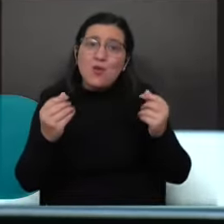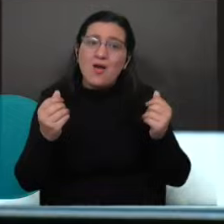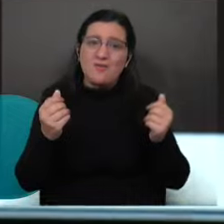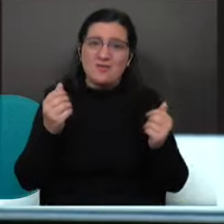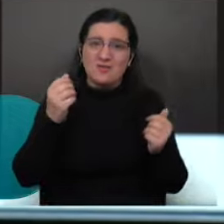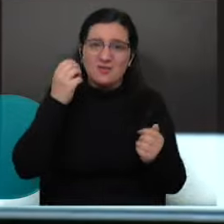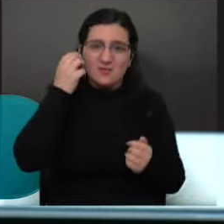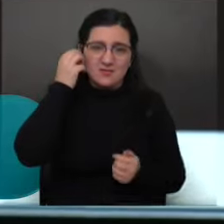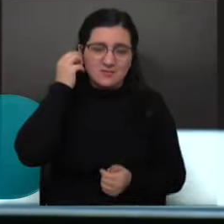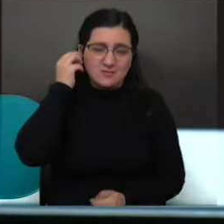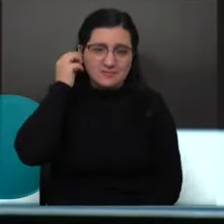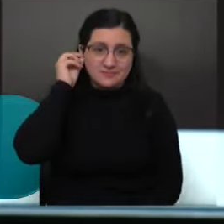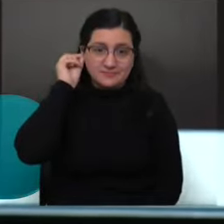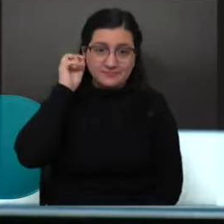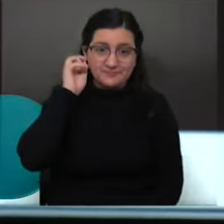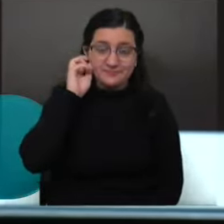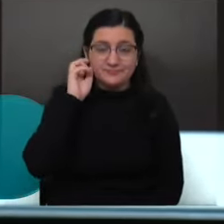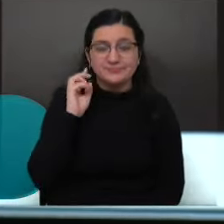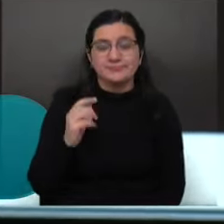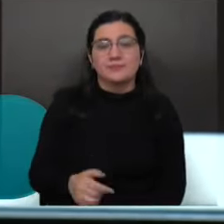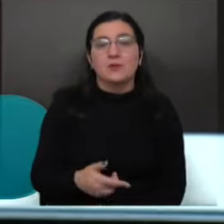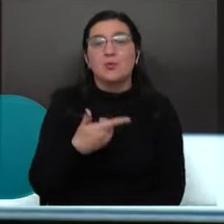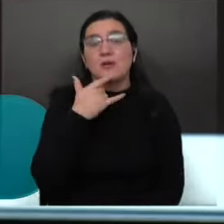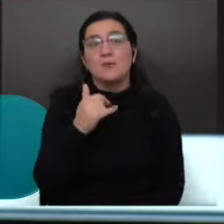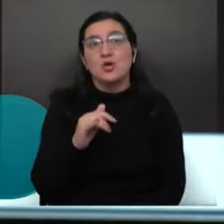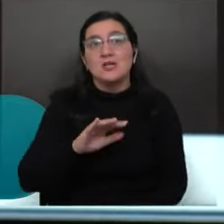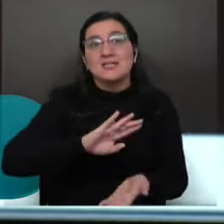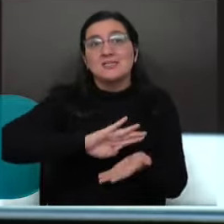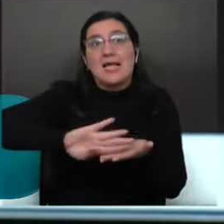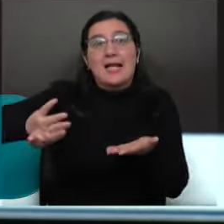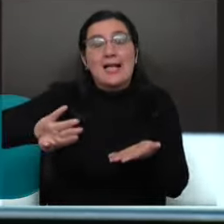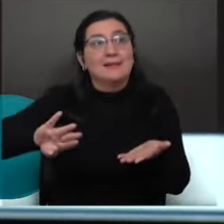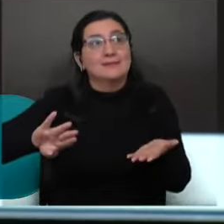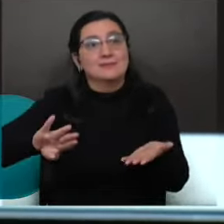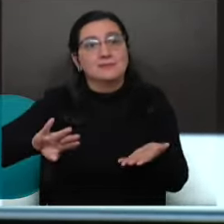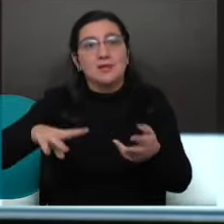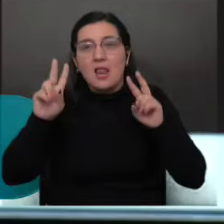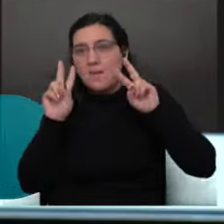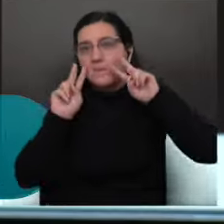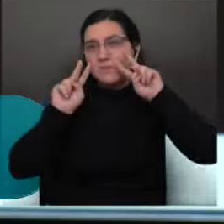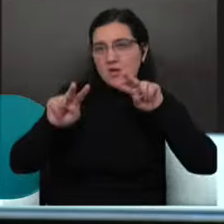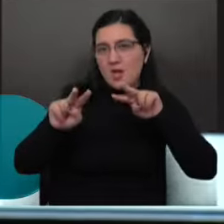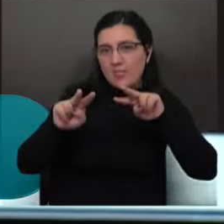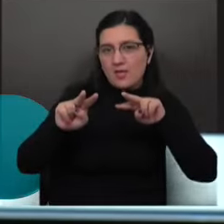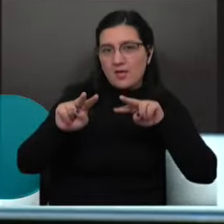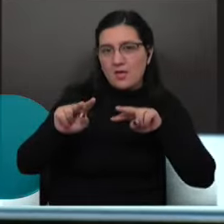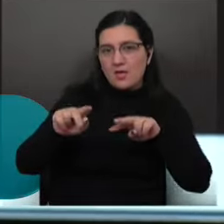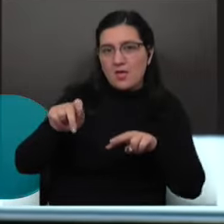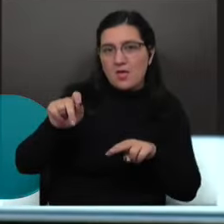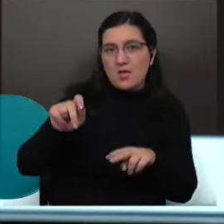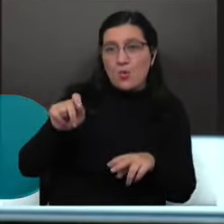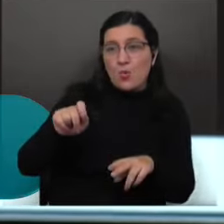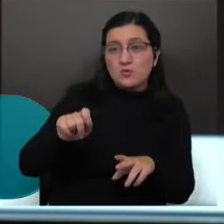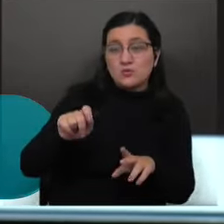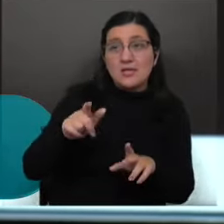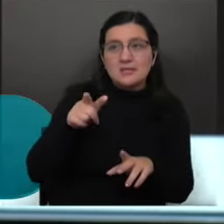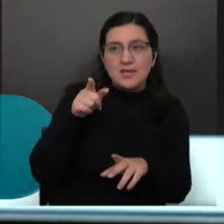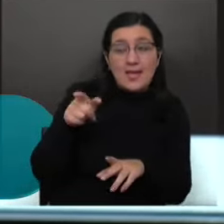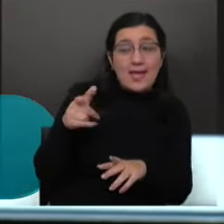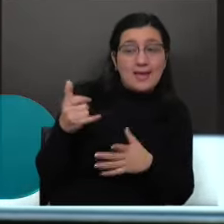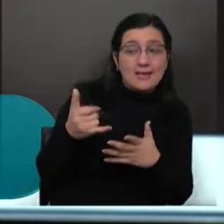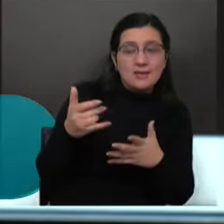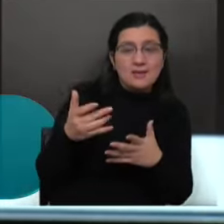a otras cosas no a a eliminar la el el la mirada prejuiciosa de si hay